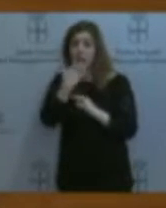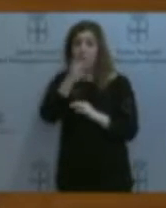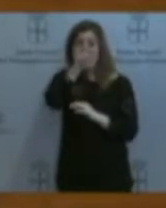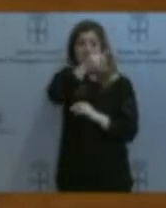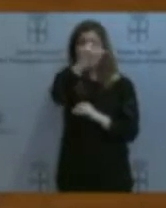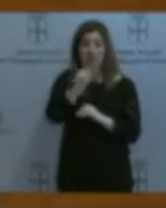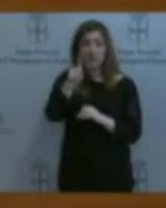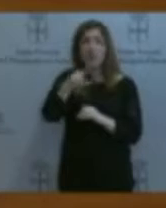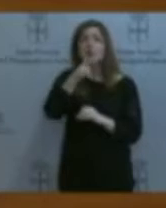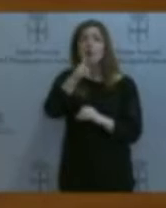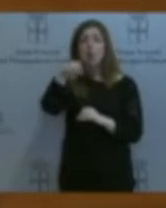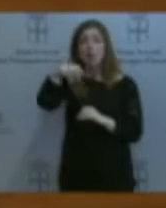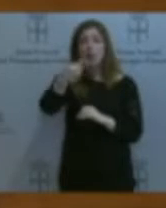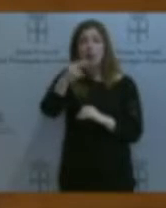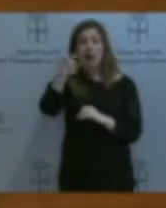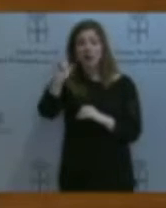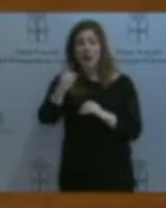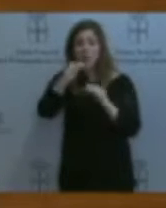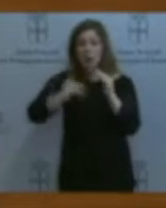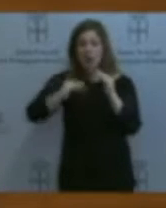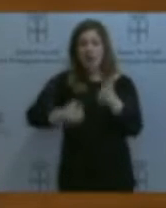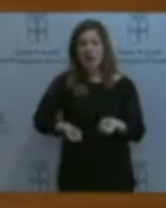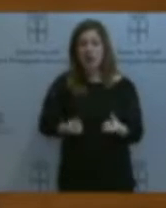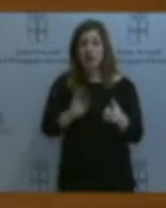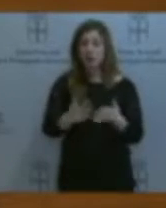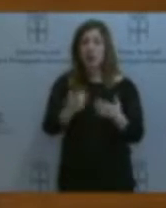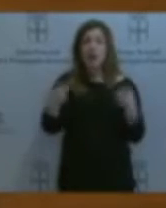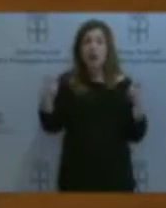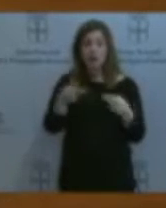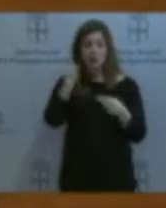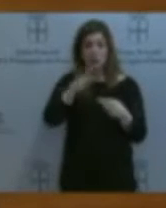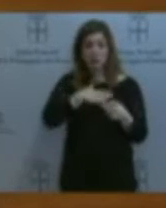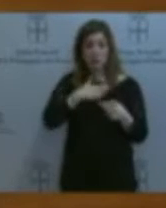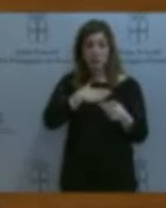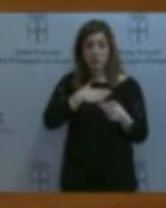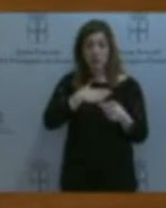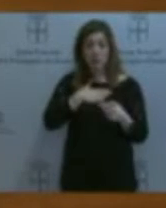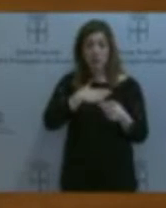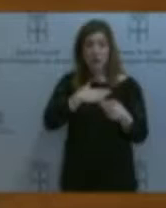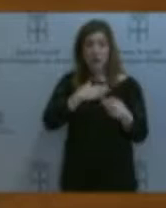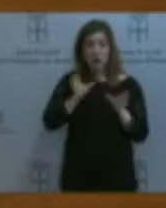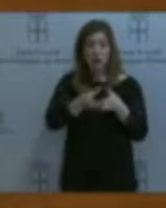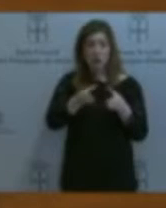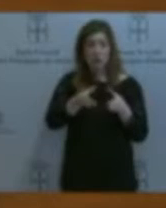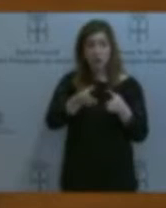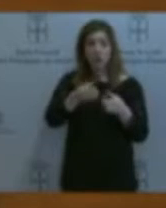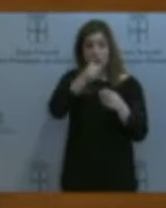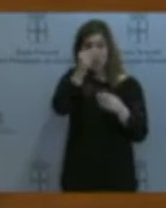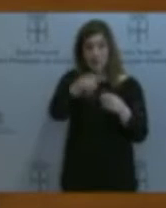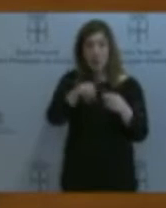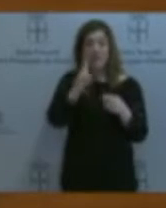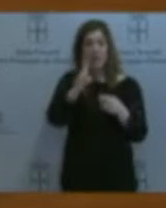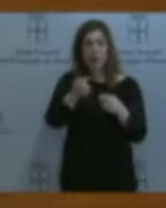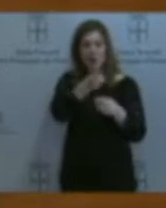y Hungría sean los únicos que estén por debajo gasto. Pero es que los recortes no solamente son patrimonio del Partido Popular. El Partido Socialista, que ha visto aumentar la